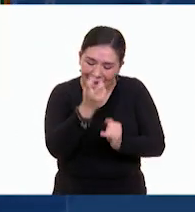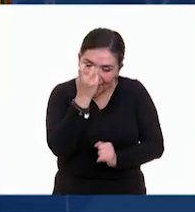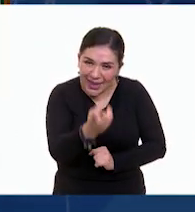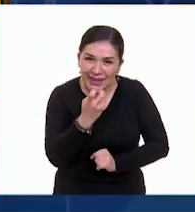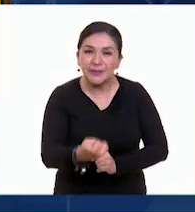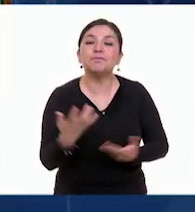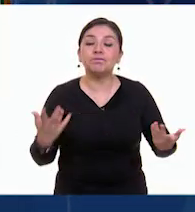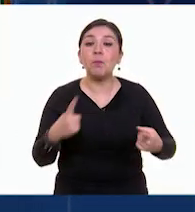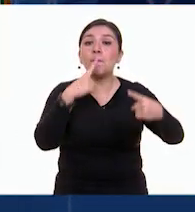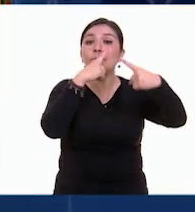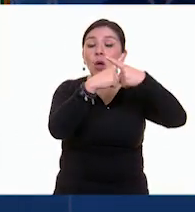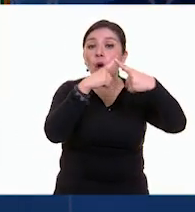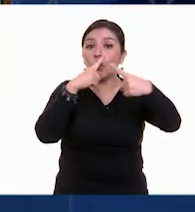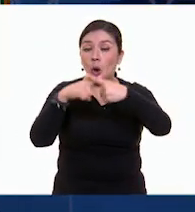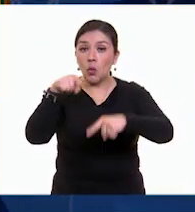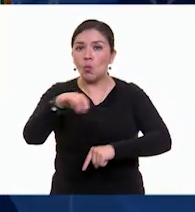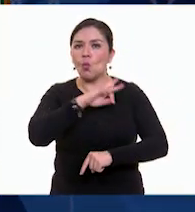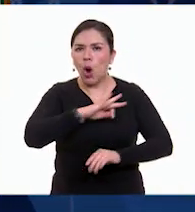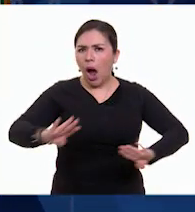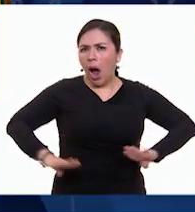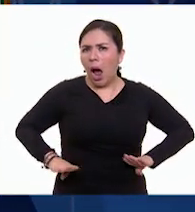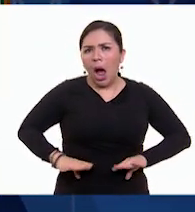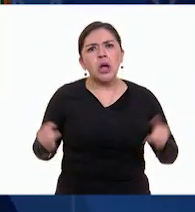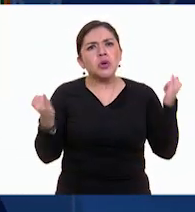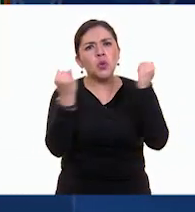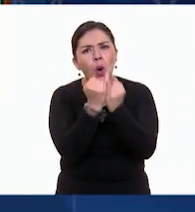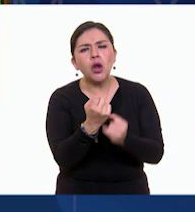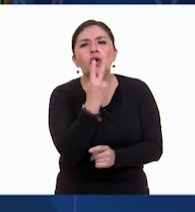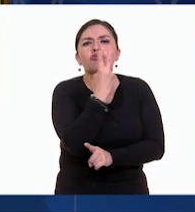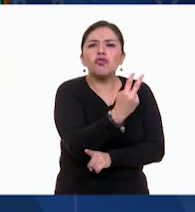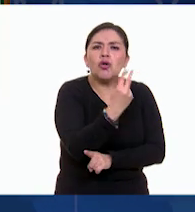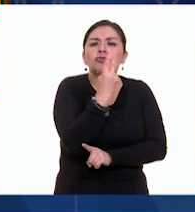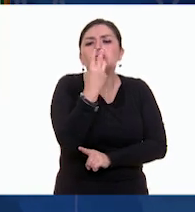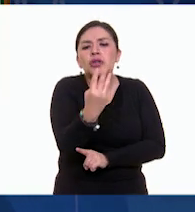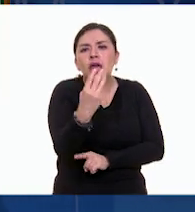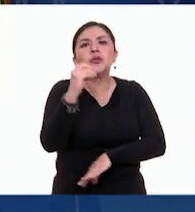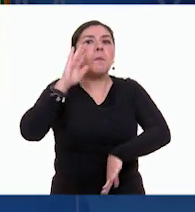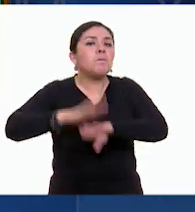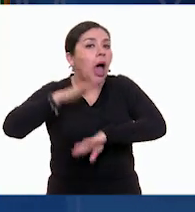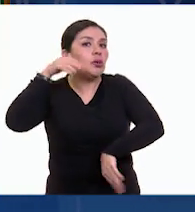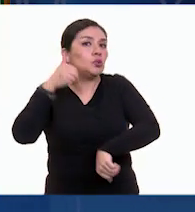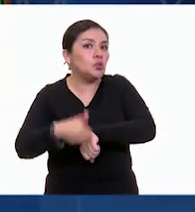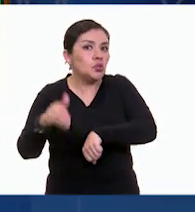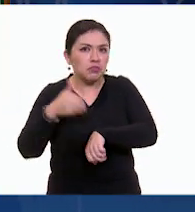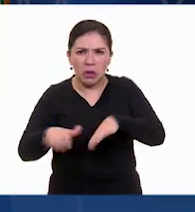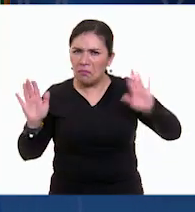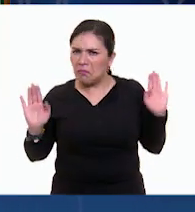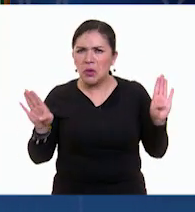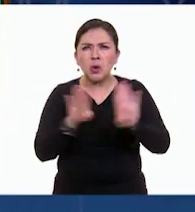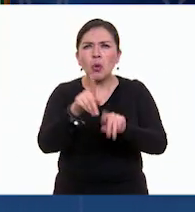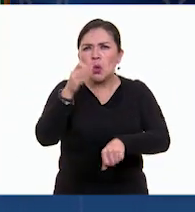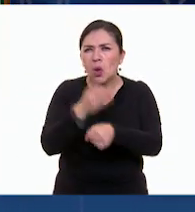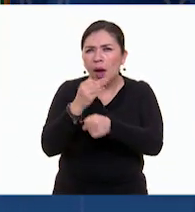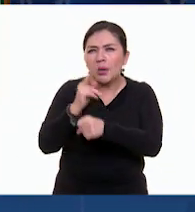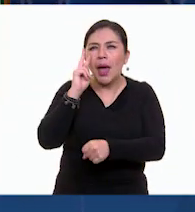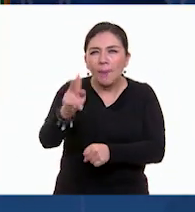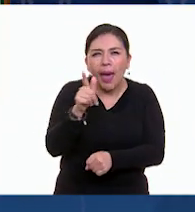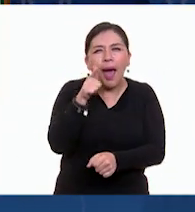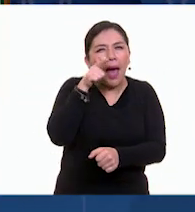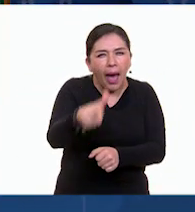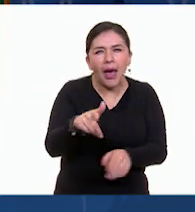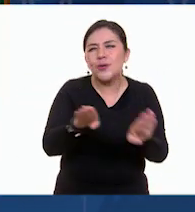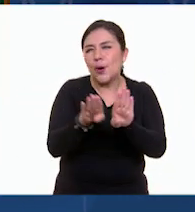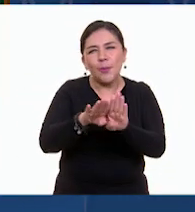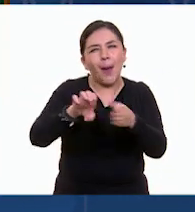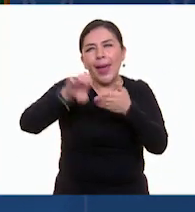Los múltiplos pueden ser comunes a 2, 3 o más números, como los que acaban de encontrar. Por